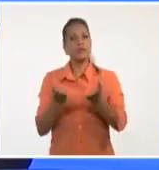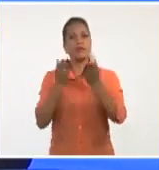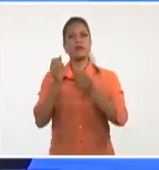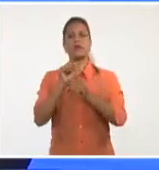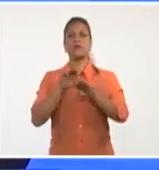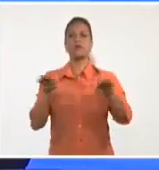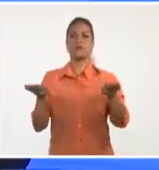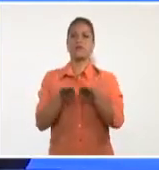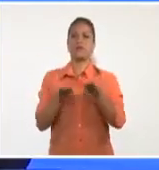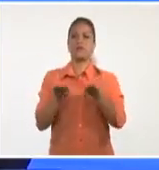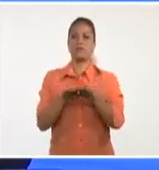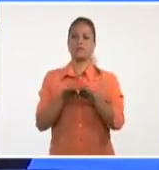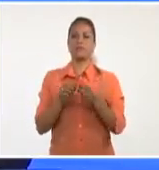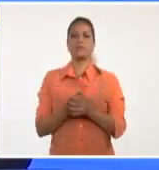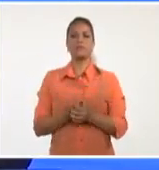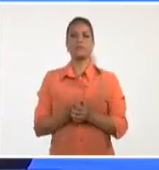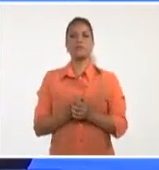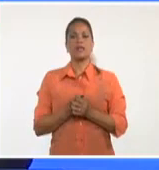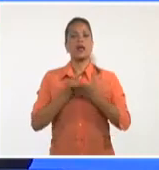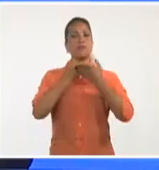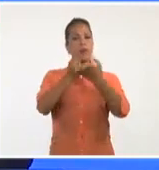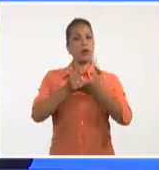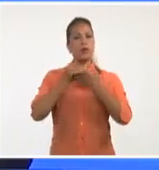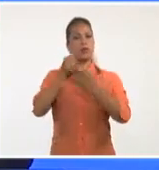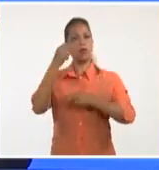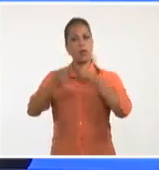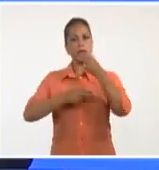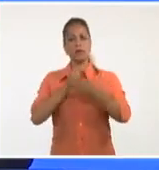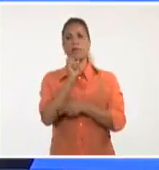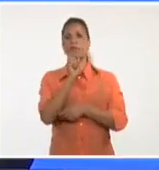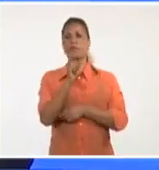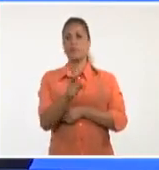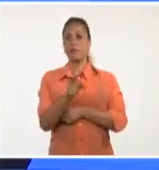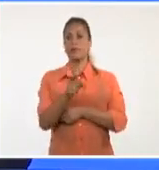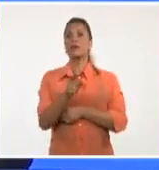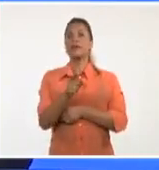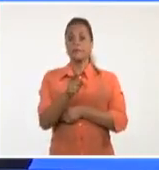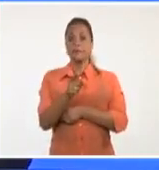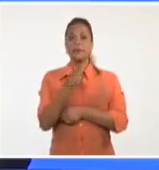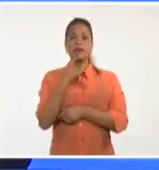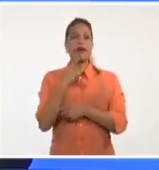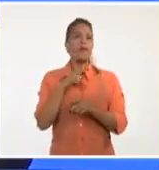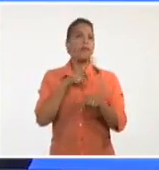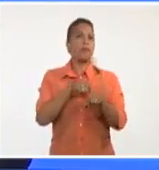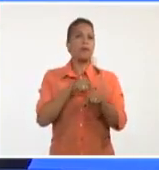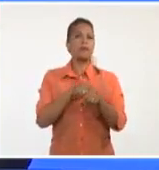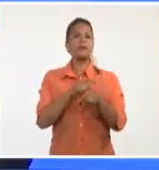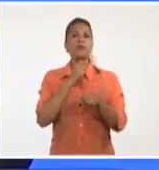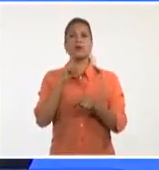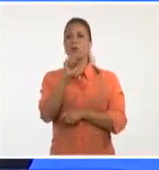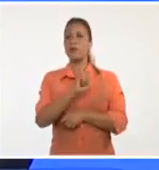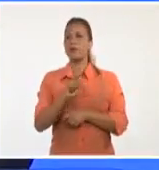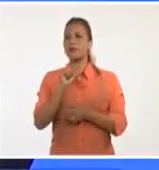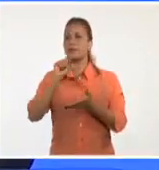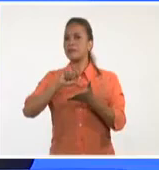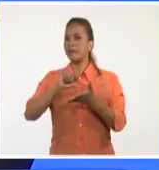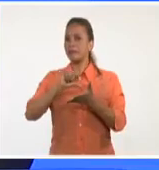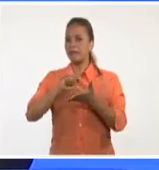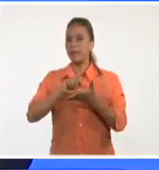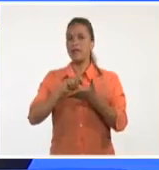sostenible. Los aportes realizados por usted al frente del Comité Central dan continuidad a la labor de